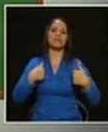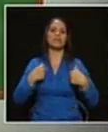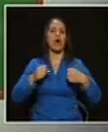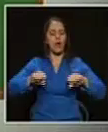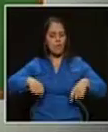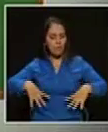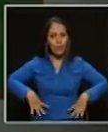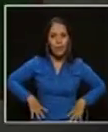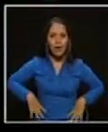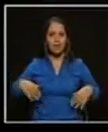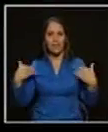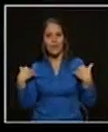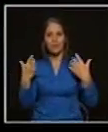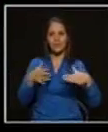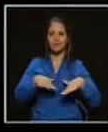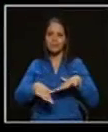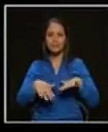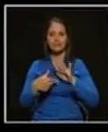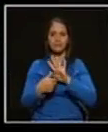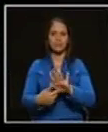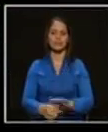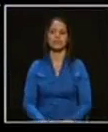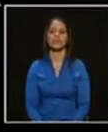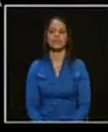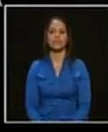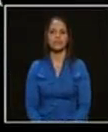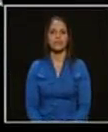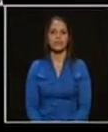del tronco y hombros.